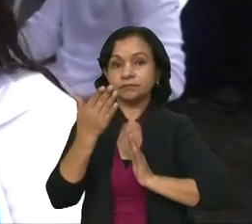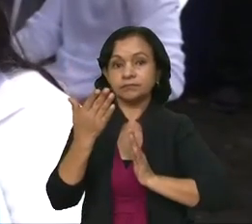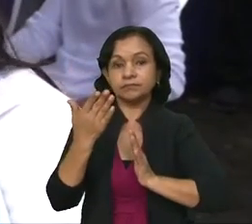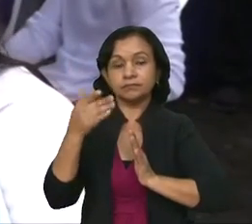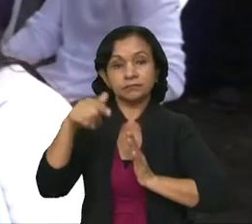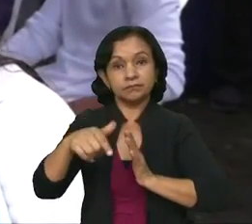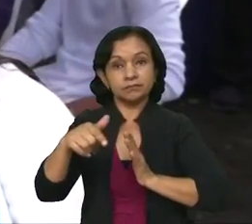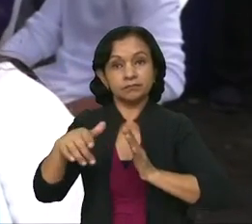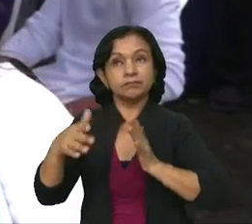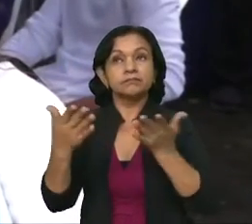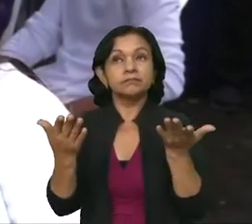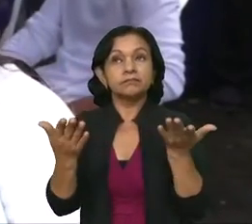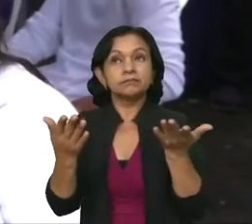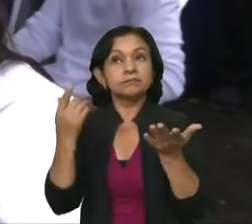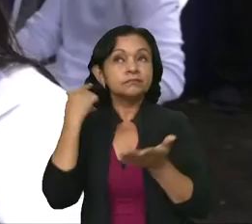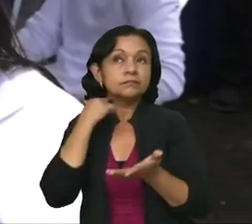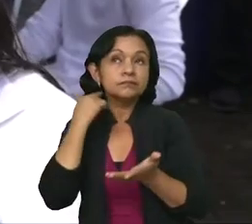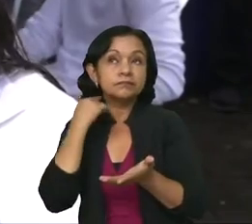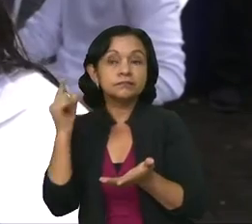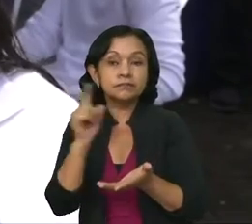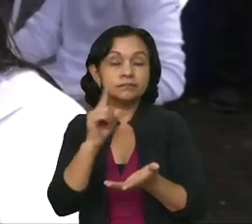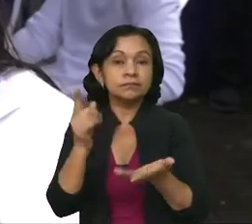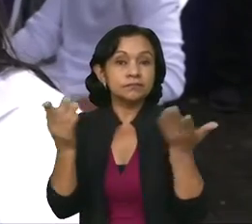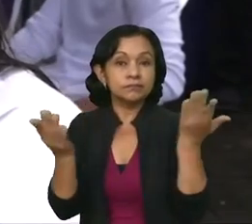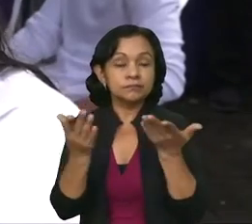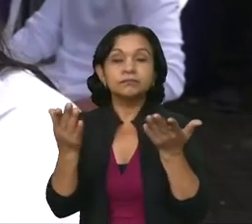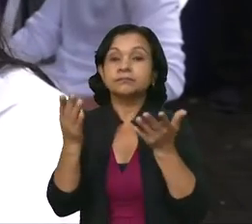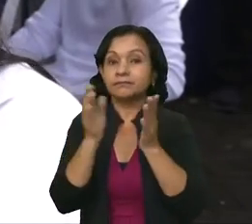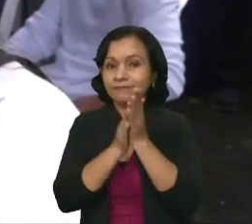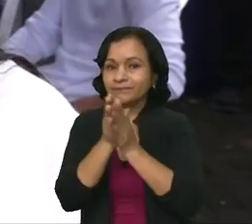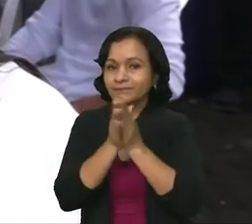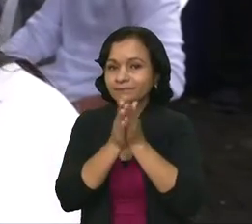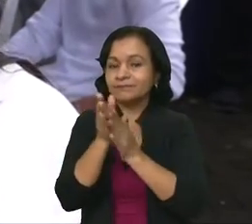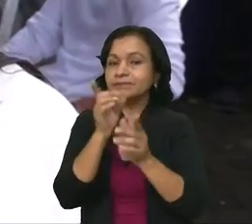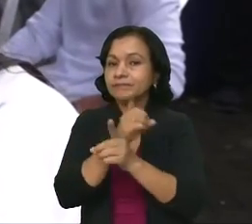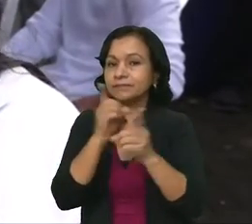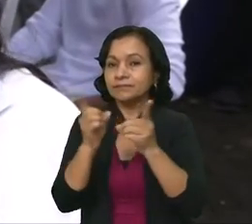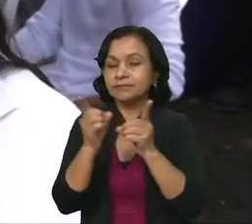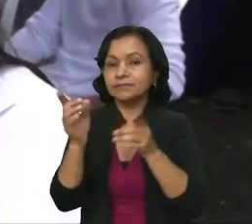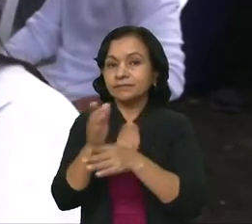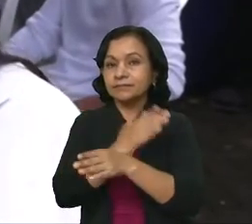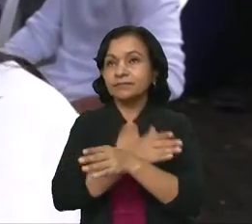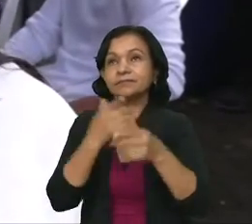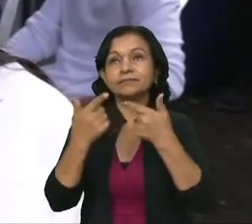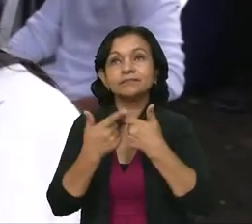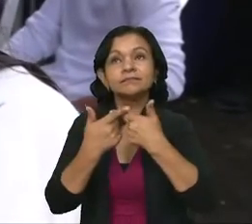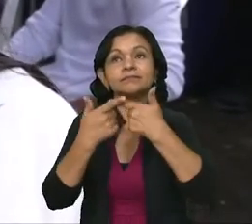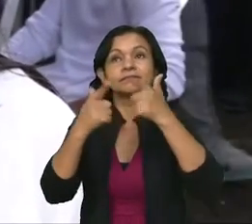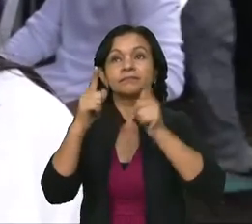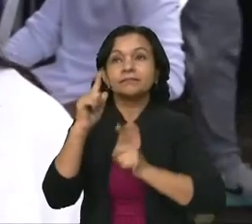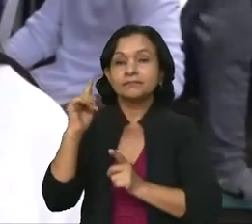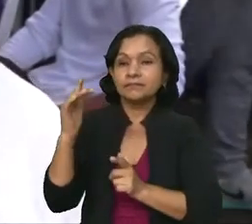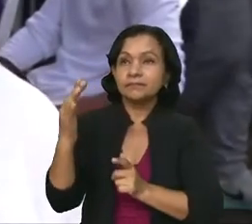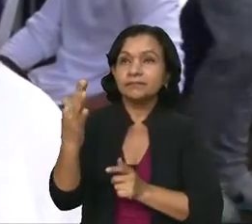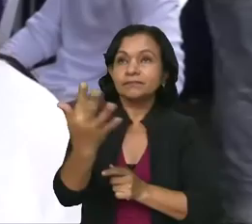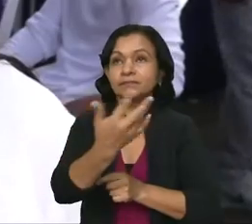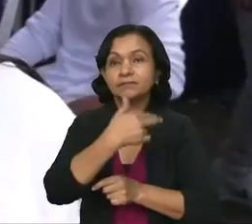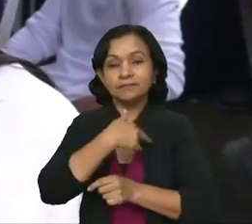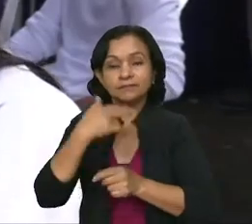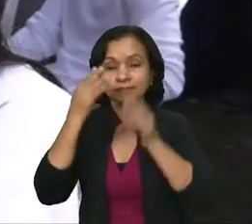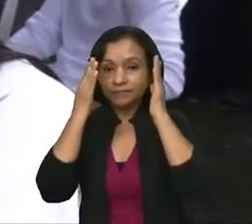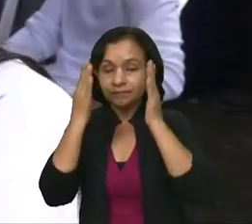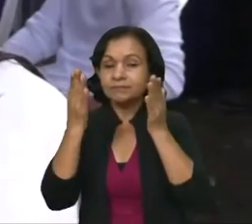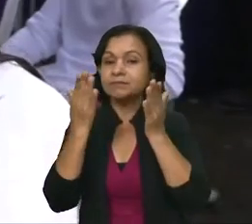como esta, creo que no siempre está. Entonces hay que aprovechar porque a comienzo usted es gratuita, pero sobre todo que lo que llama la atención